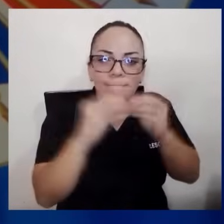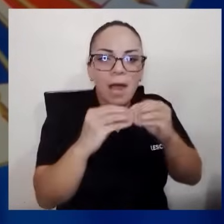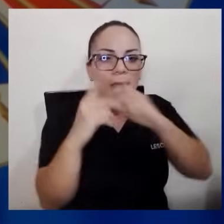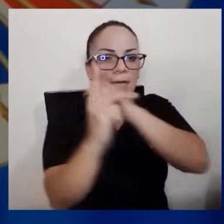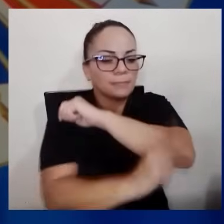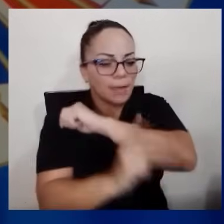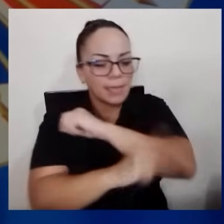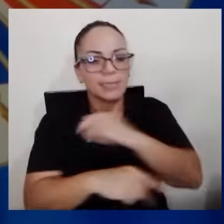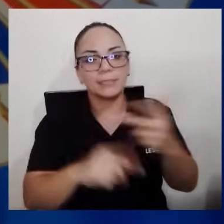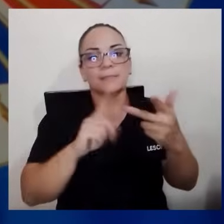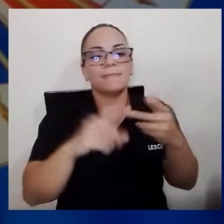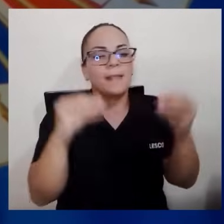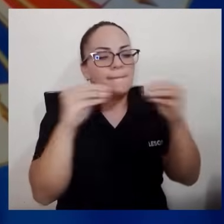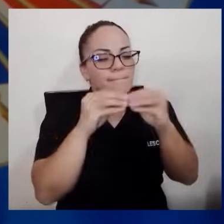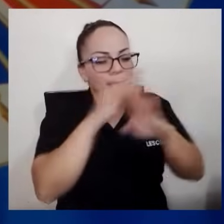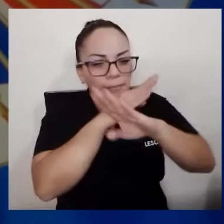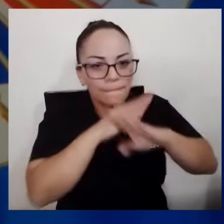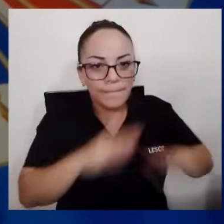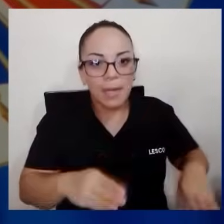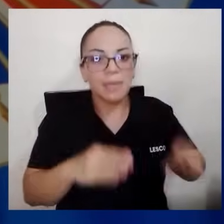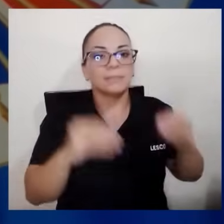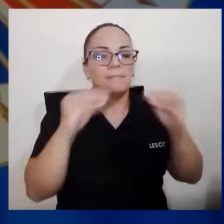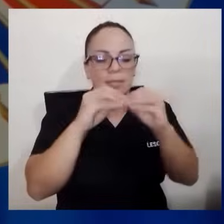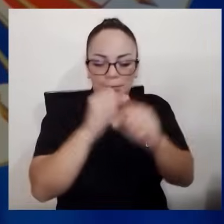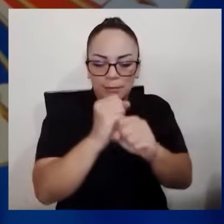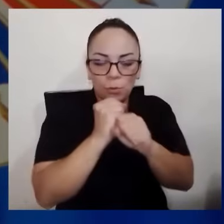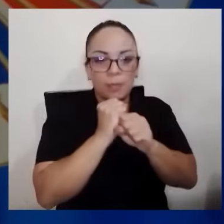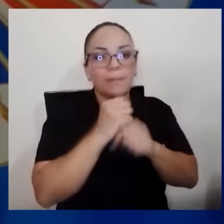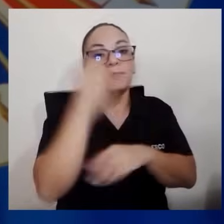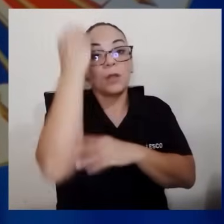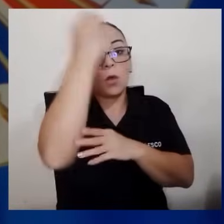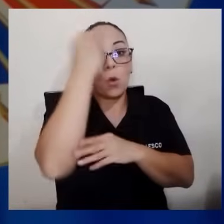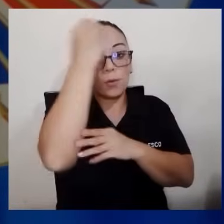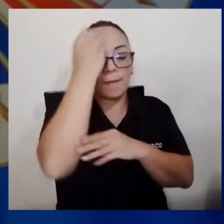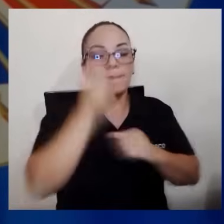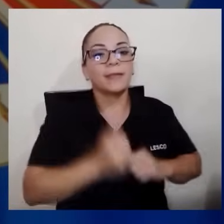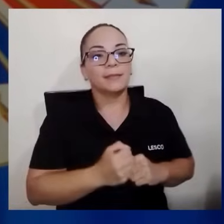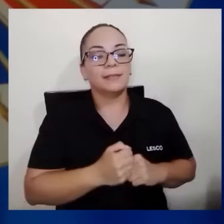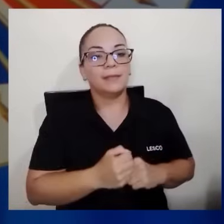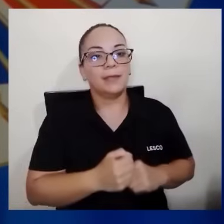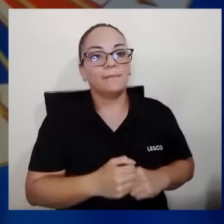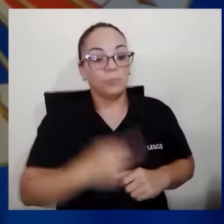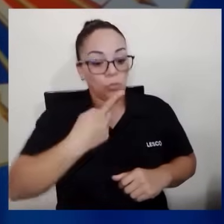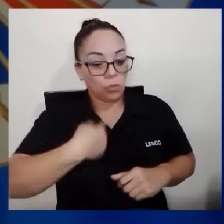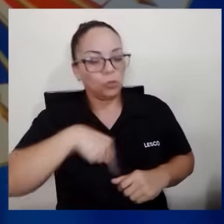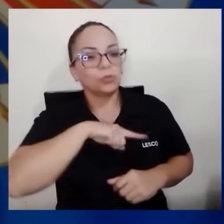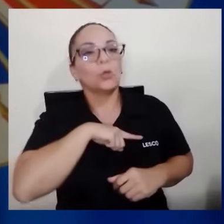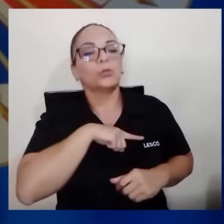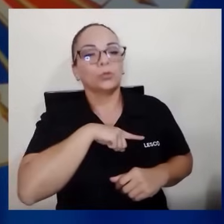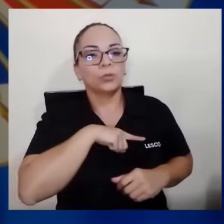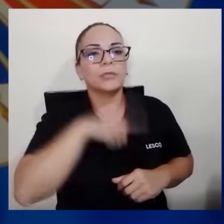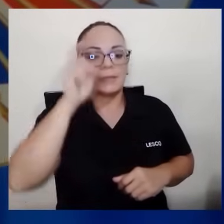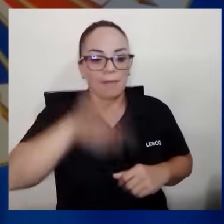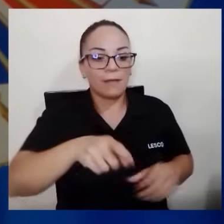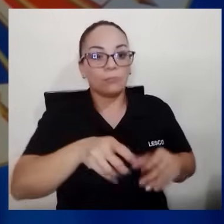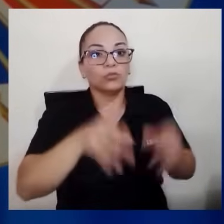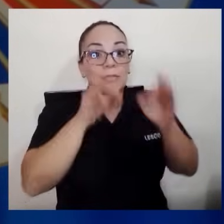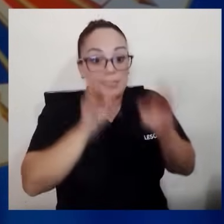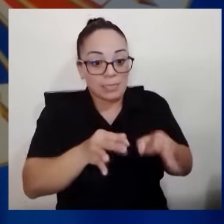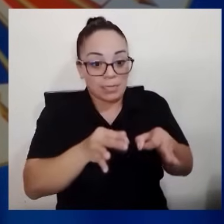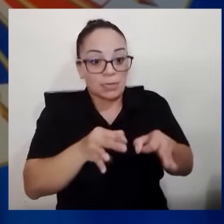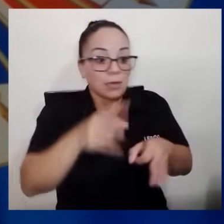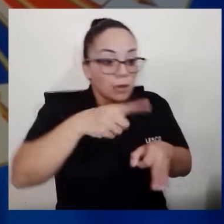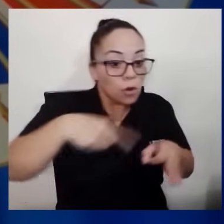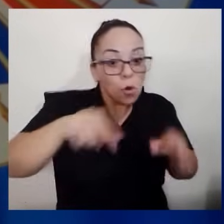y Que obviamente está en nosotros definir juntos Si queremos a